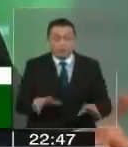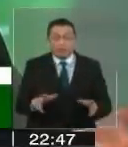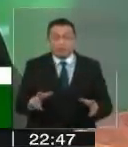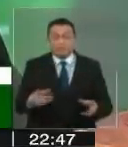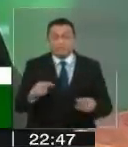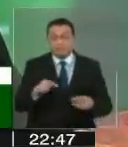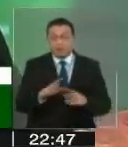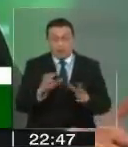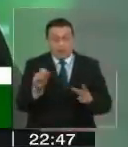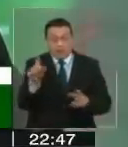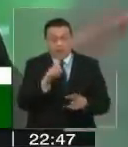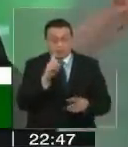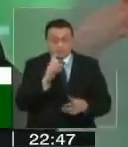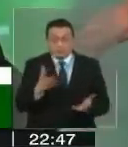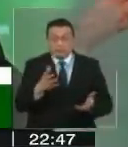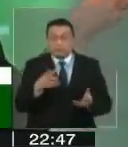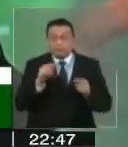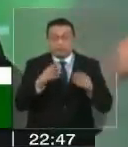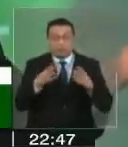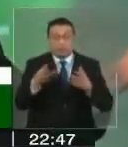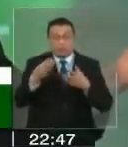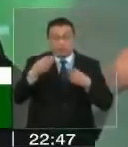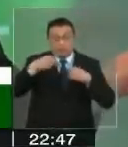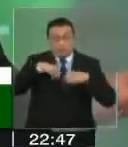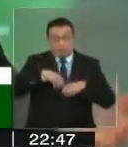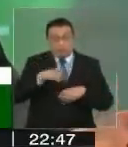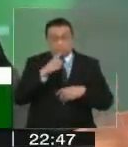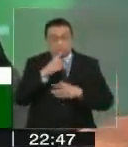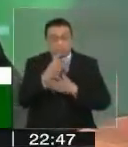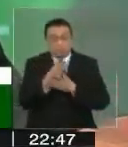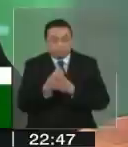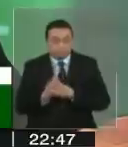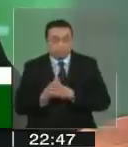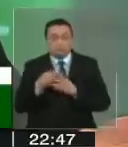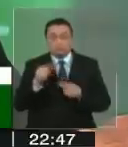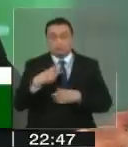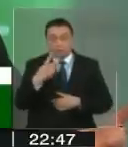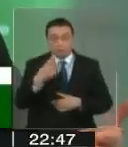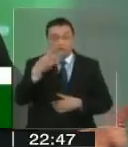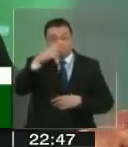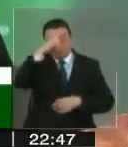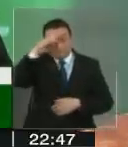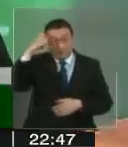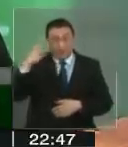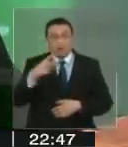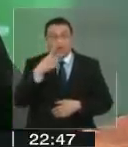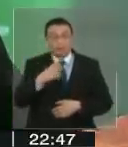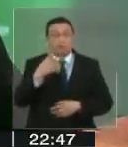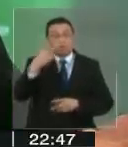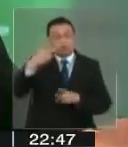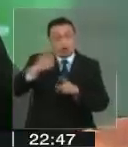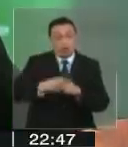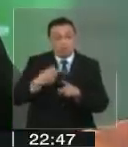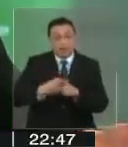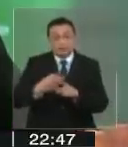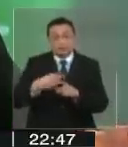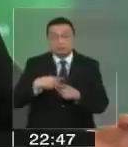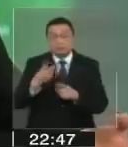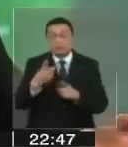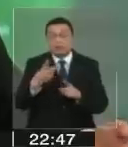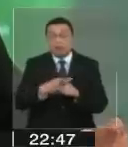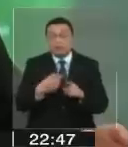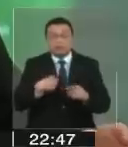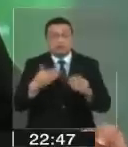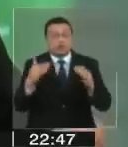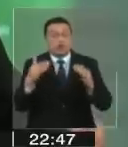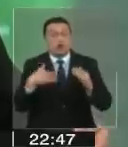Es muy así. Y el ensimismamiento es así. O sea, yo en el verano lo veo. O sea, esos dos meses que el Pablo no está... Si